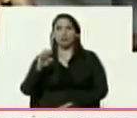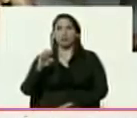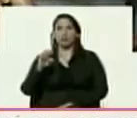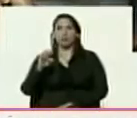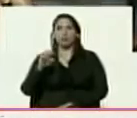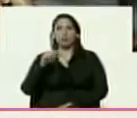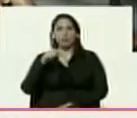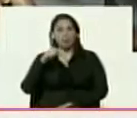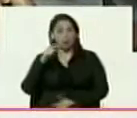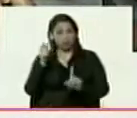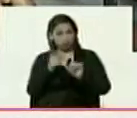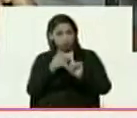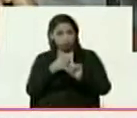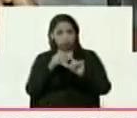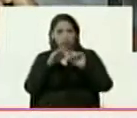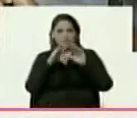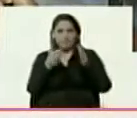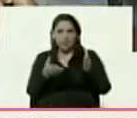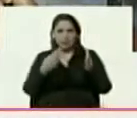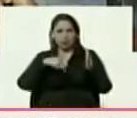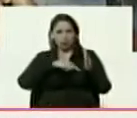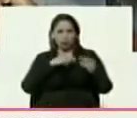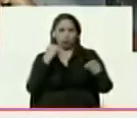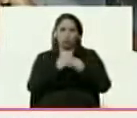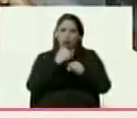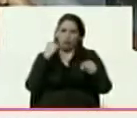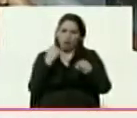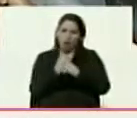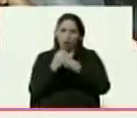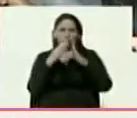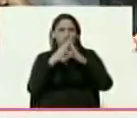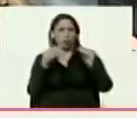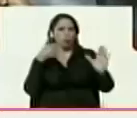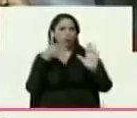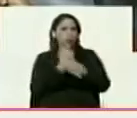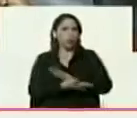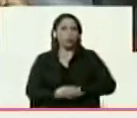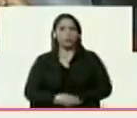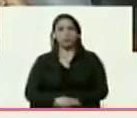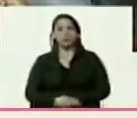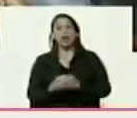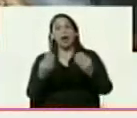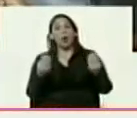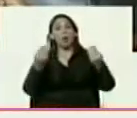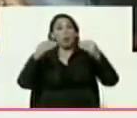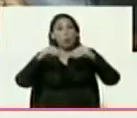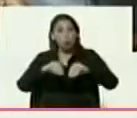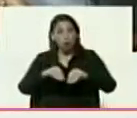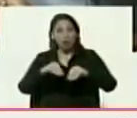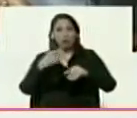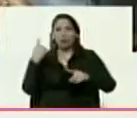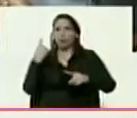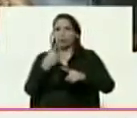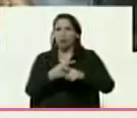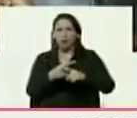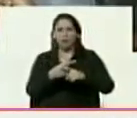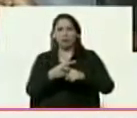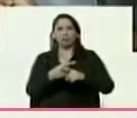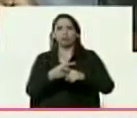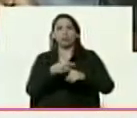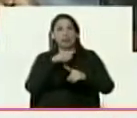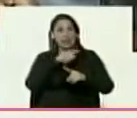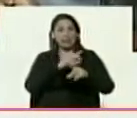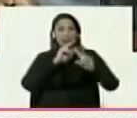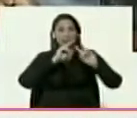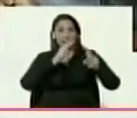esa mesa aspiramos trabajar todo lo referente a todos los acuerdos parciales que haya que llegar en esa